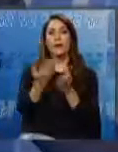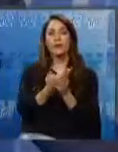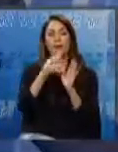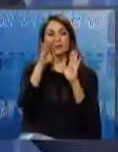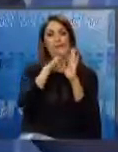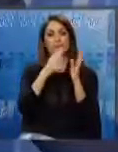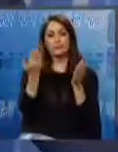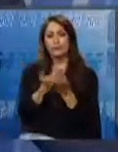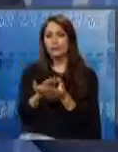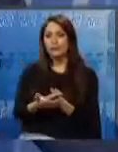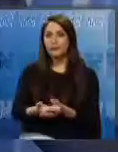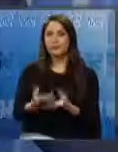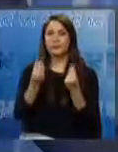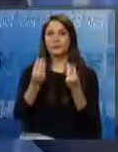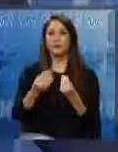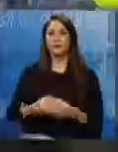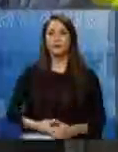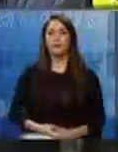postulantes.